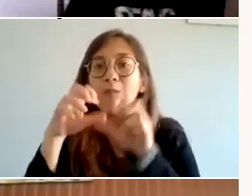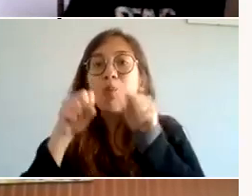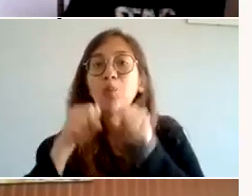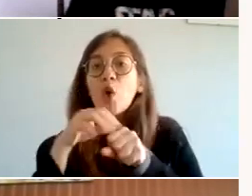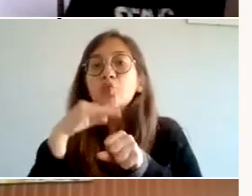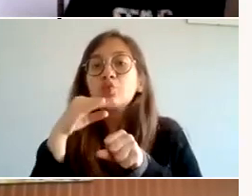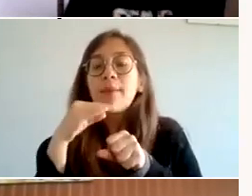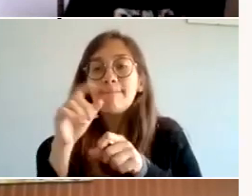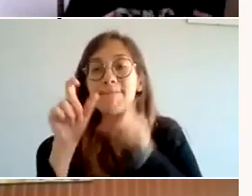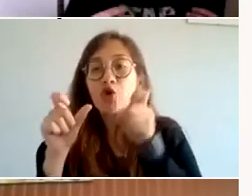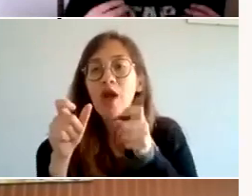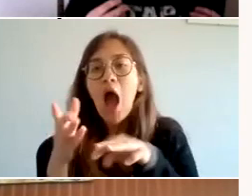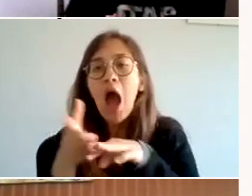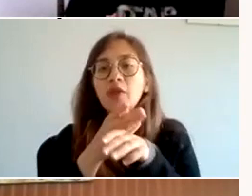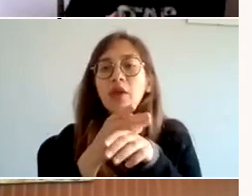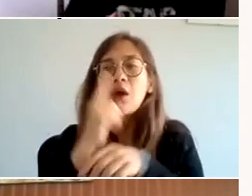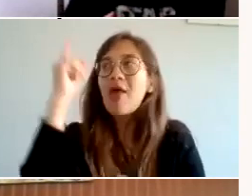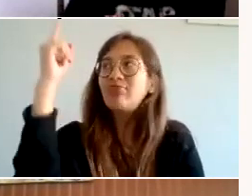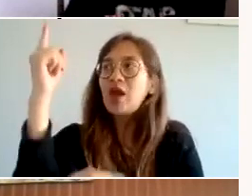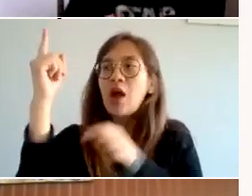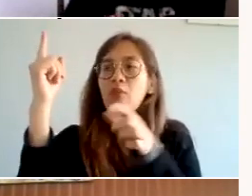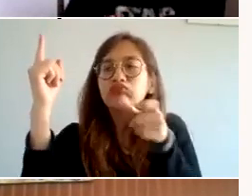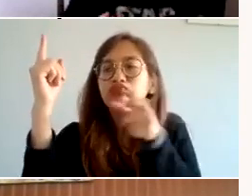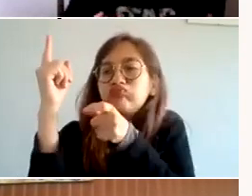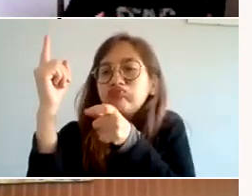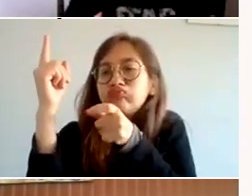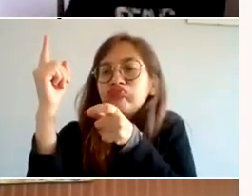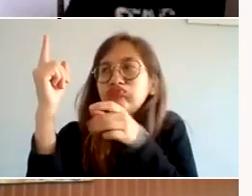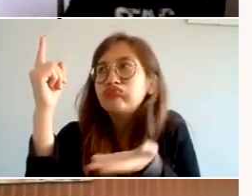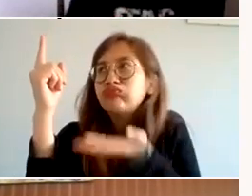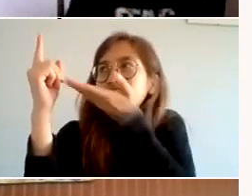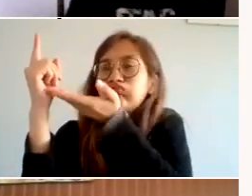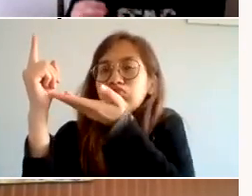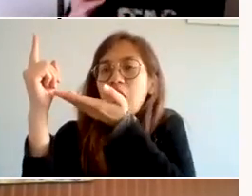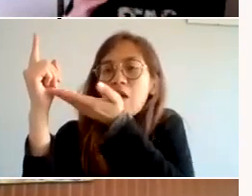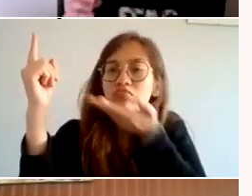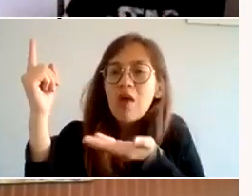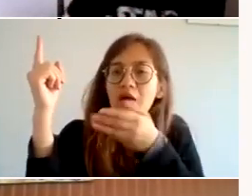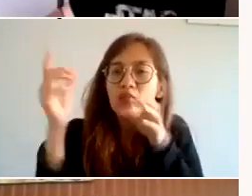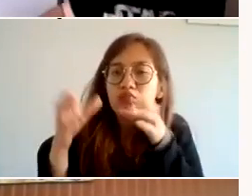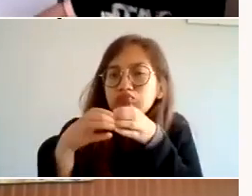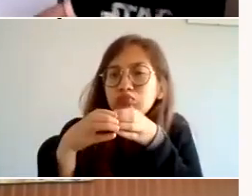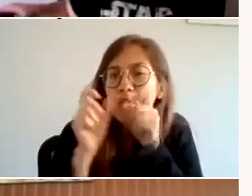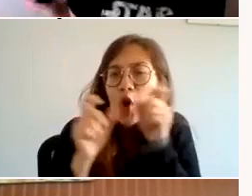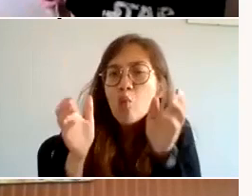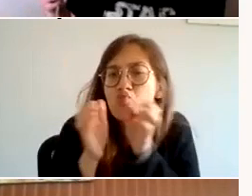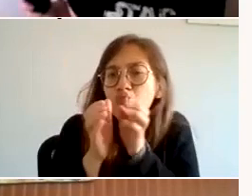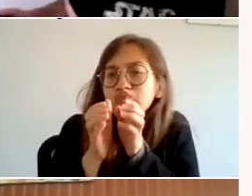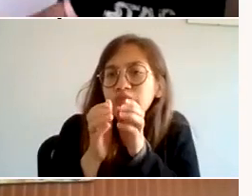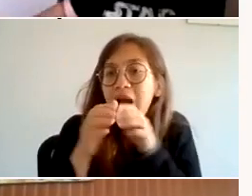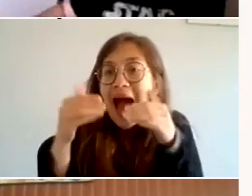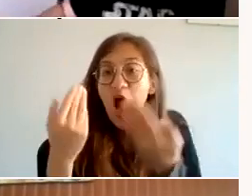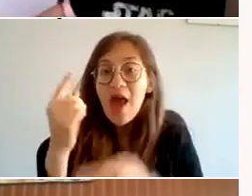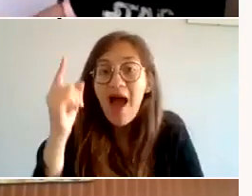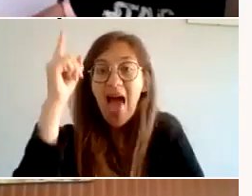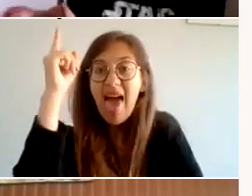que se puedan conectar. Eso genera de que tú puedas tener no tan solo tu celular solamente